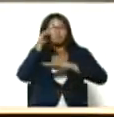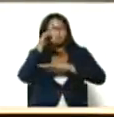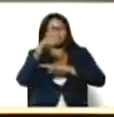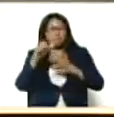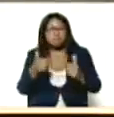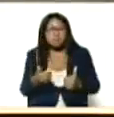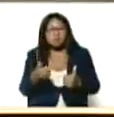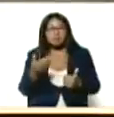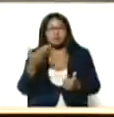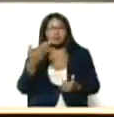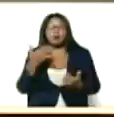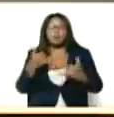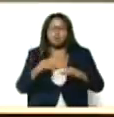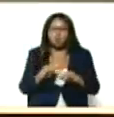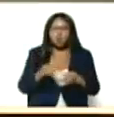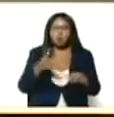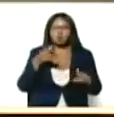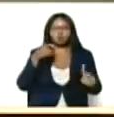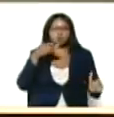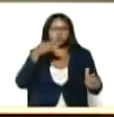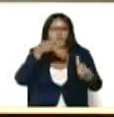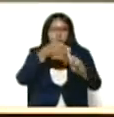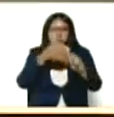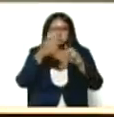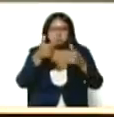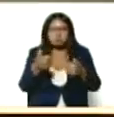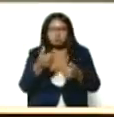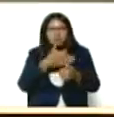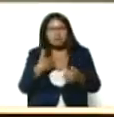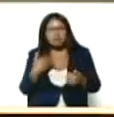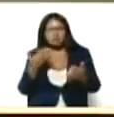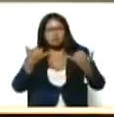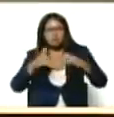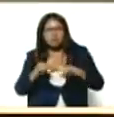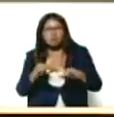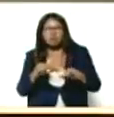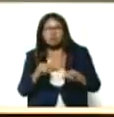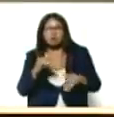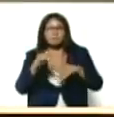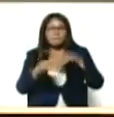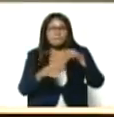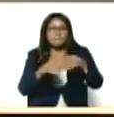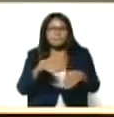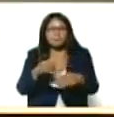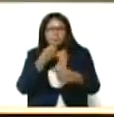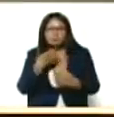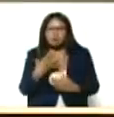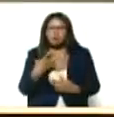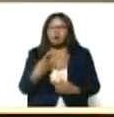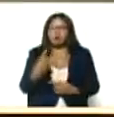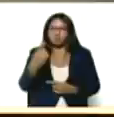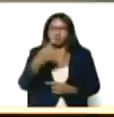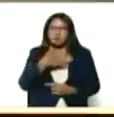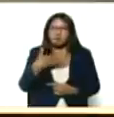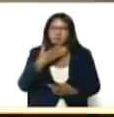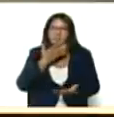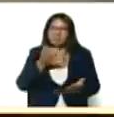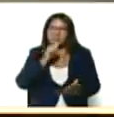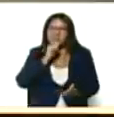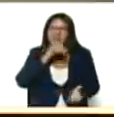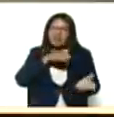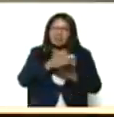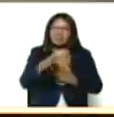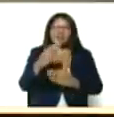camino? ¿Sí? ¿Quiere a sus hijos dando buenos pasos en la vida? ¿Ustedes saben quién se lo garantiza?